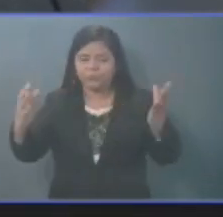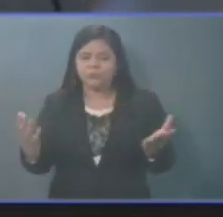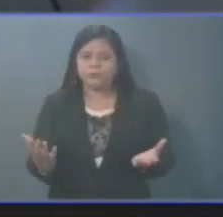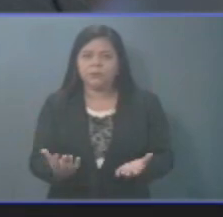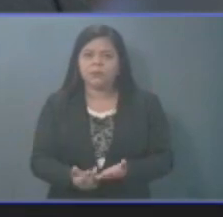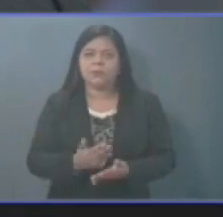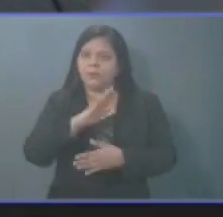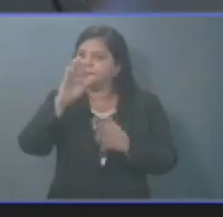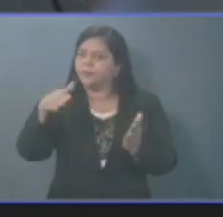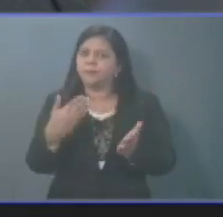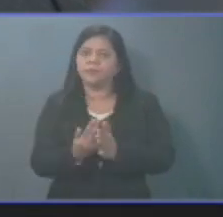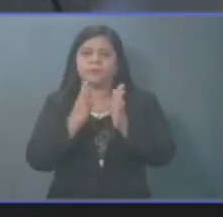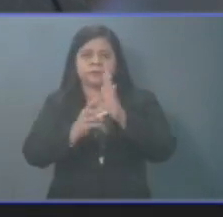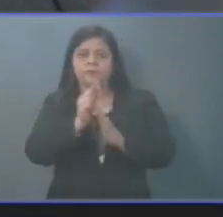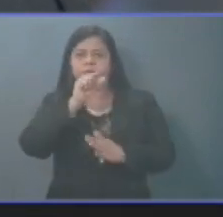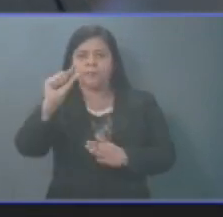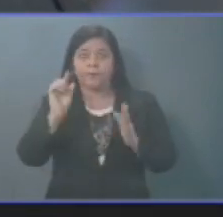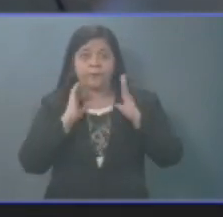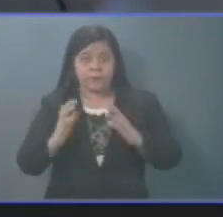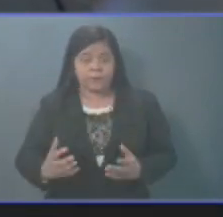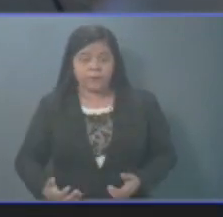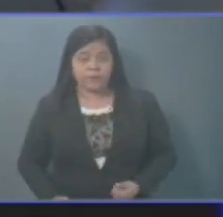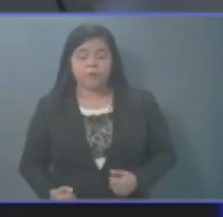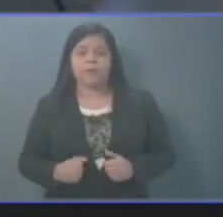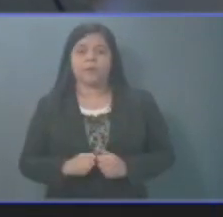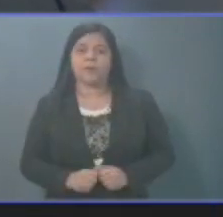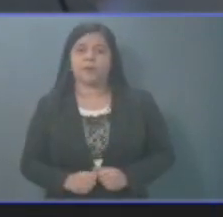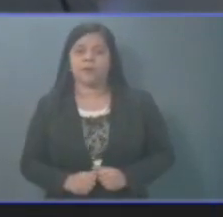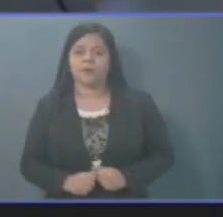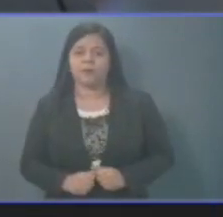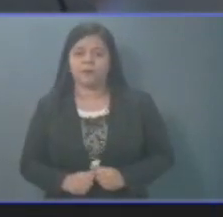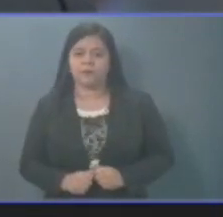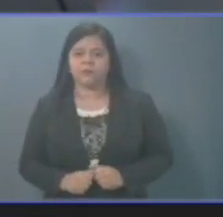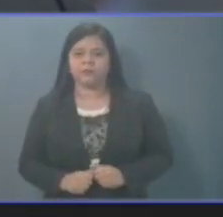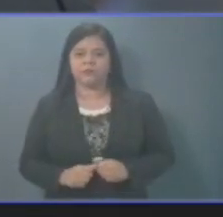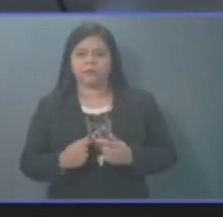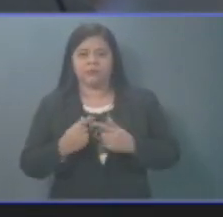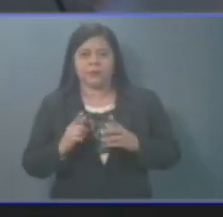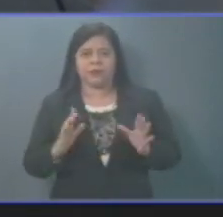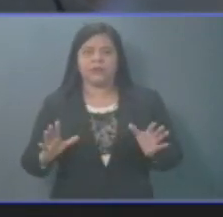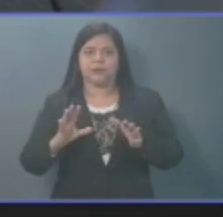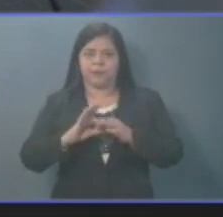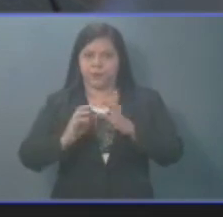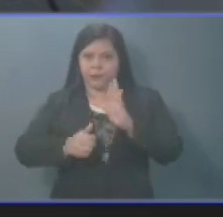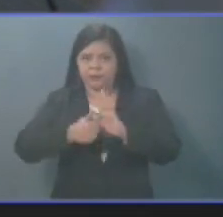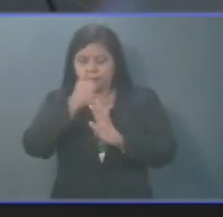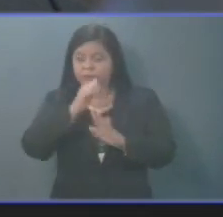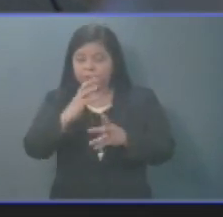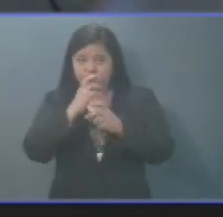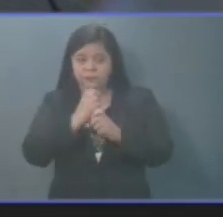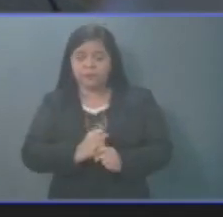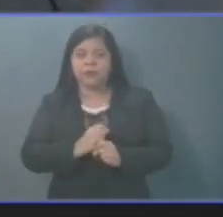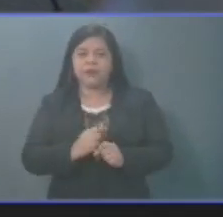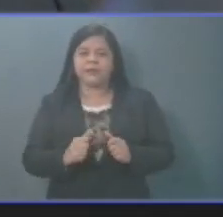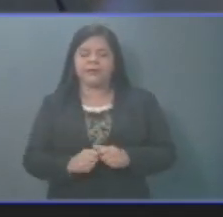en todas las instituciones gubernamentales y no gubernamentales, así como en las entidades de carácter